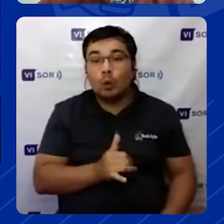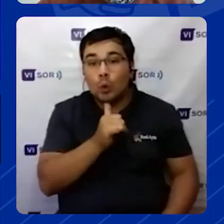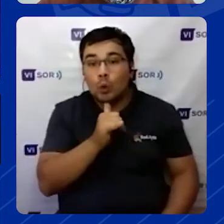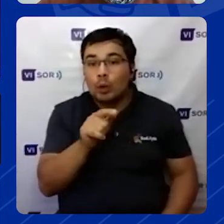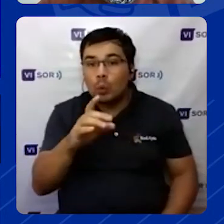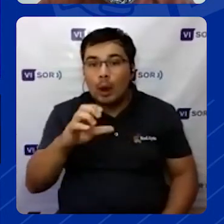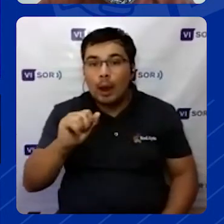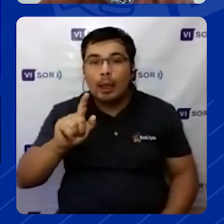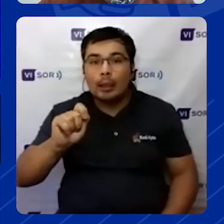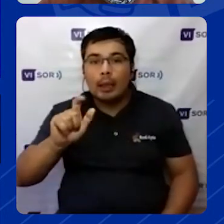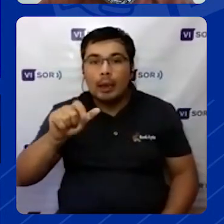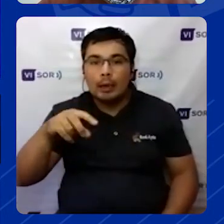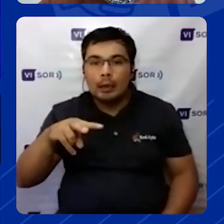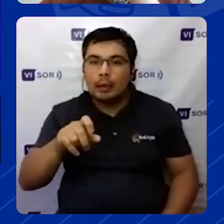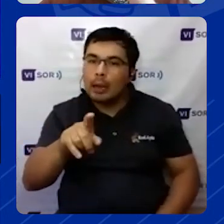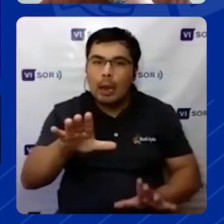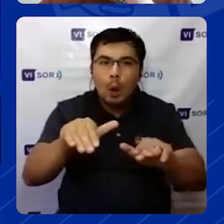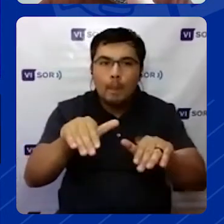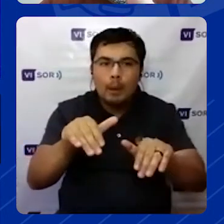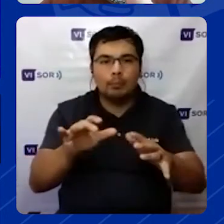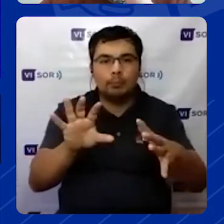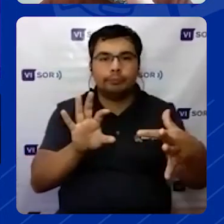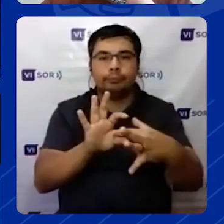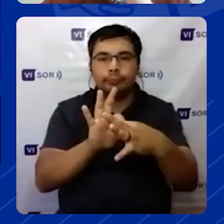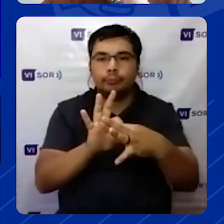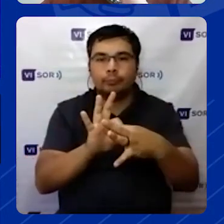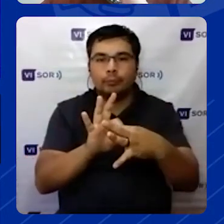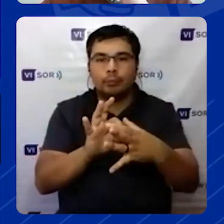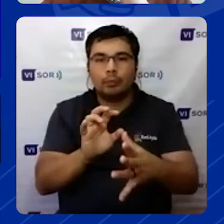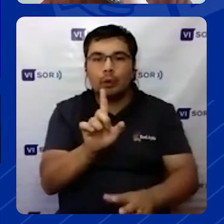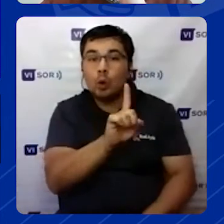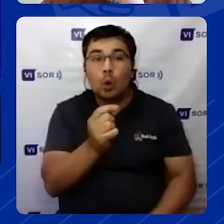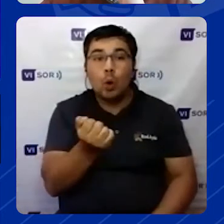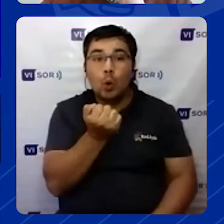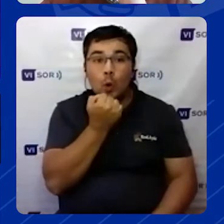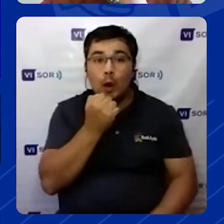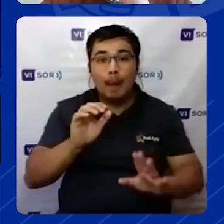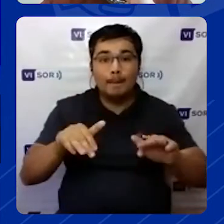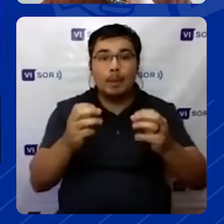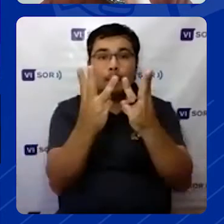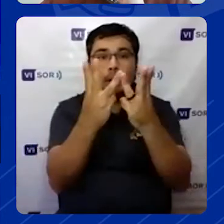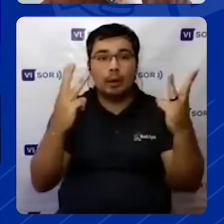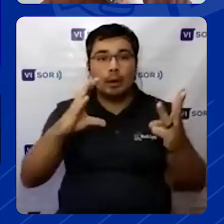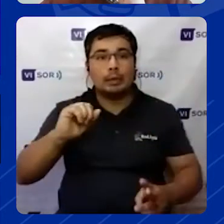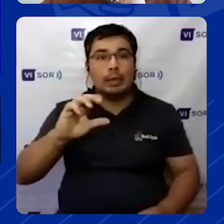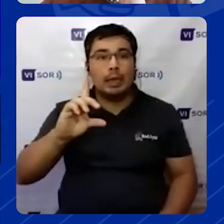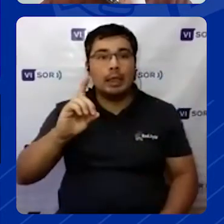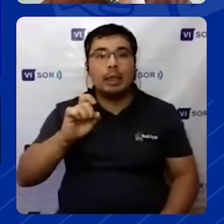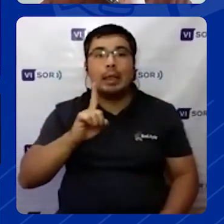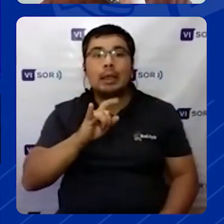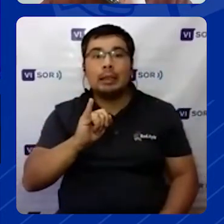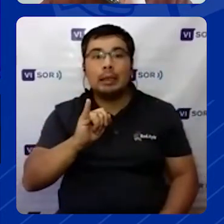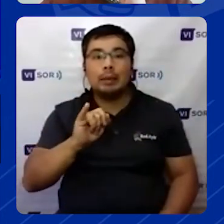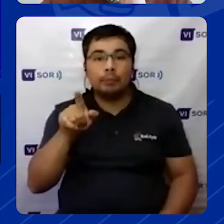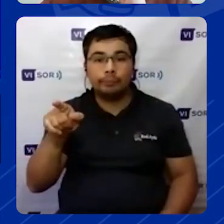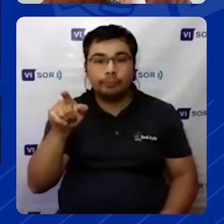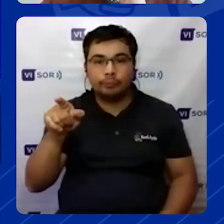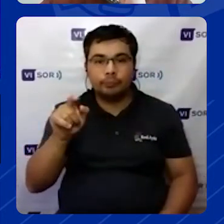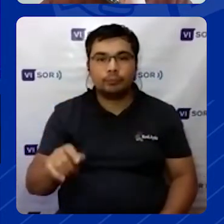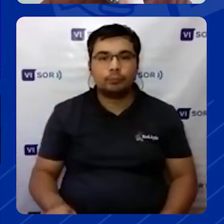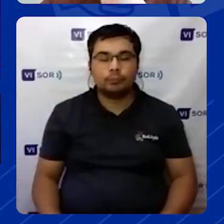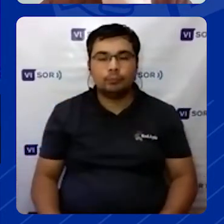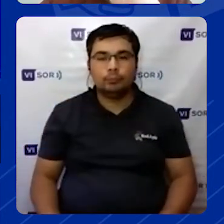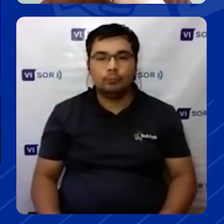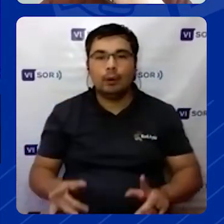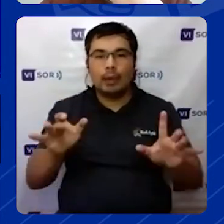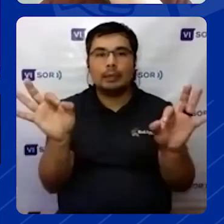como en la misma línea, si no estoy equivocada, en la misma página de SEDETI, en la parte de los servicios donde se explica el servicio de lectura fácil,